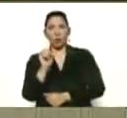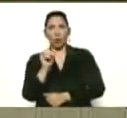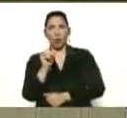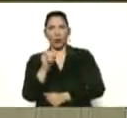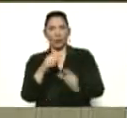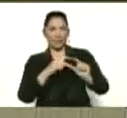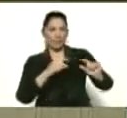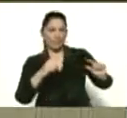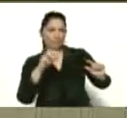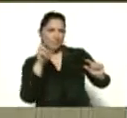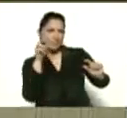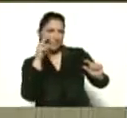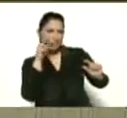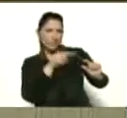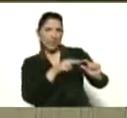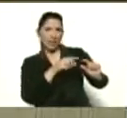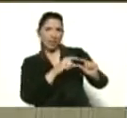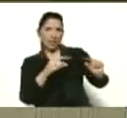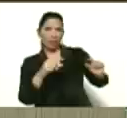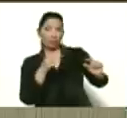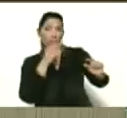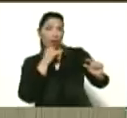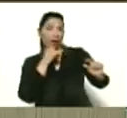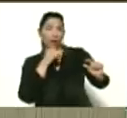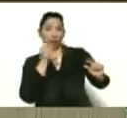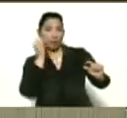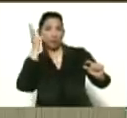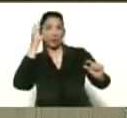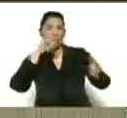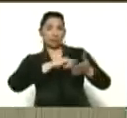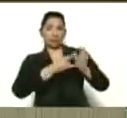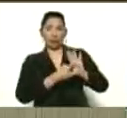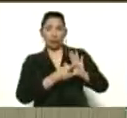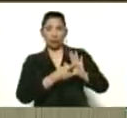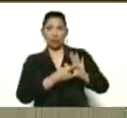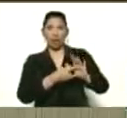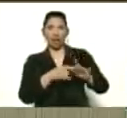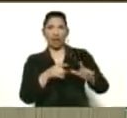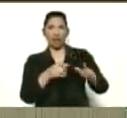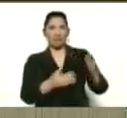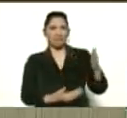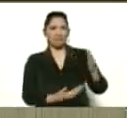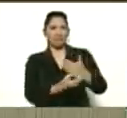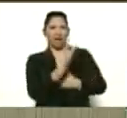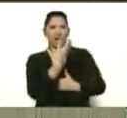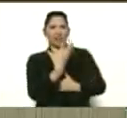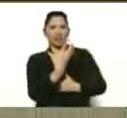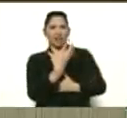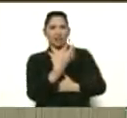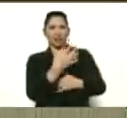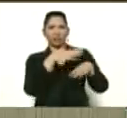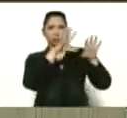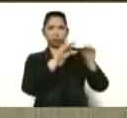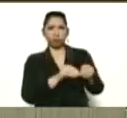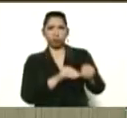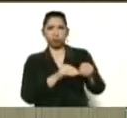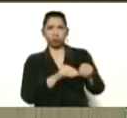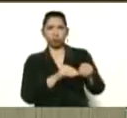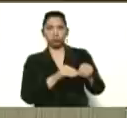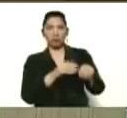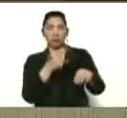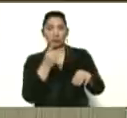lugar parece que no tienen mucha capacidad técnica porque pareciera que la página se les cayó varias veces. Y en segundo